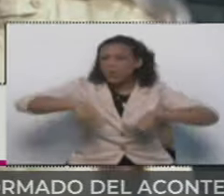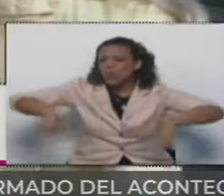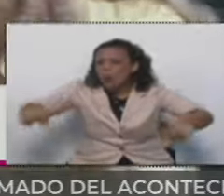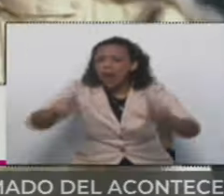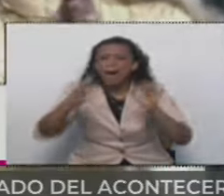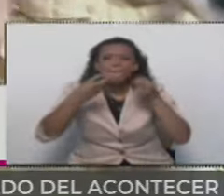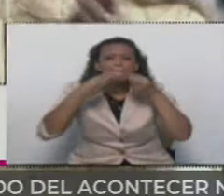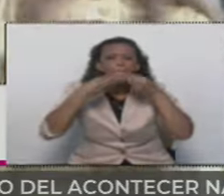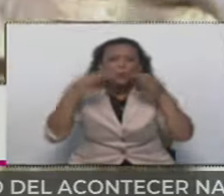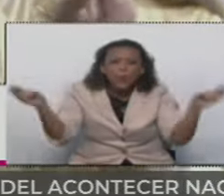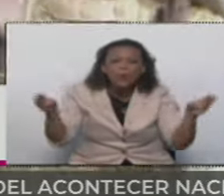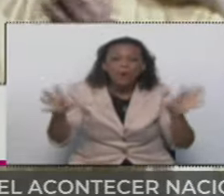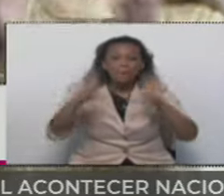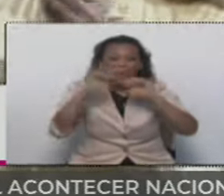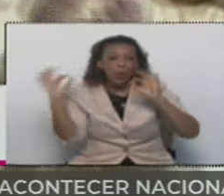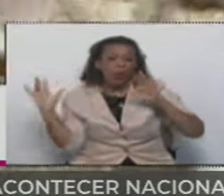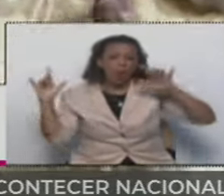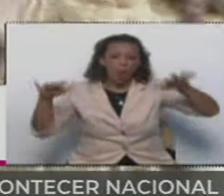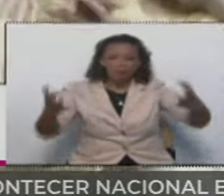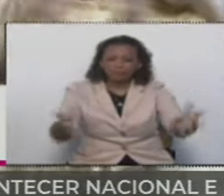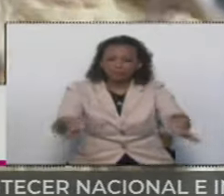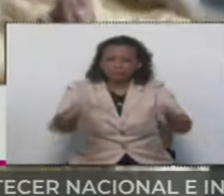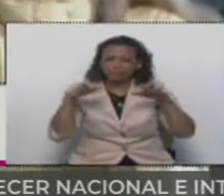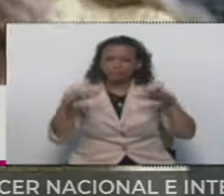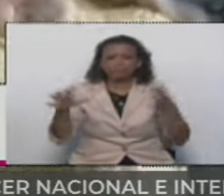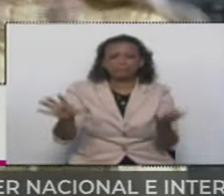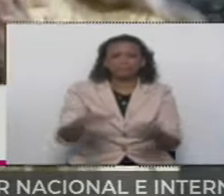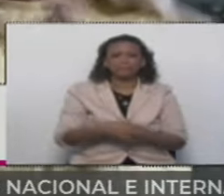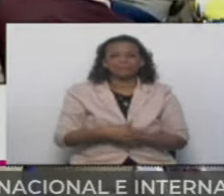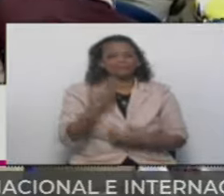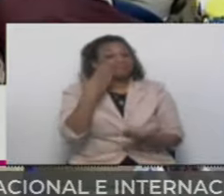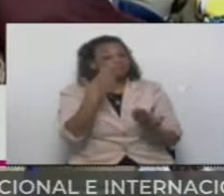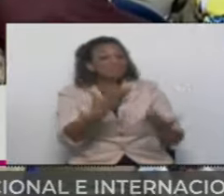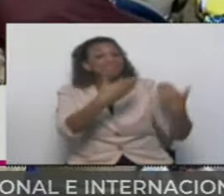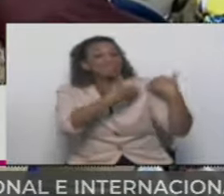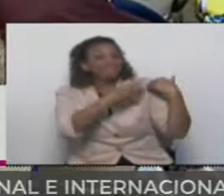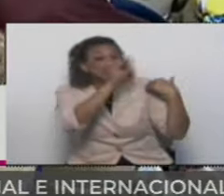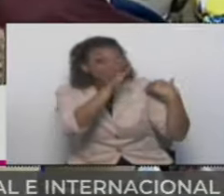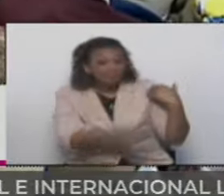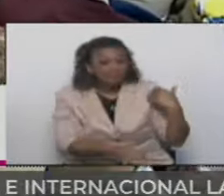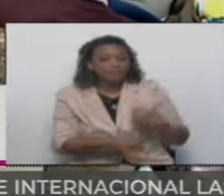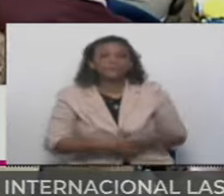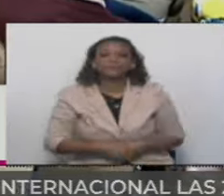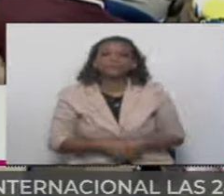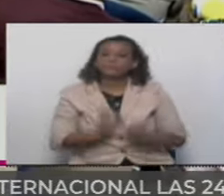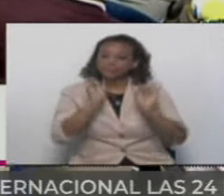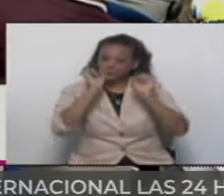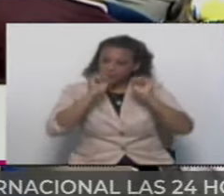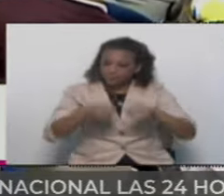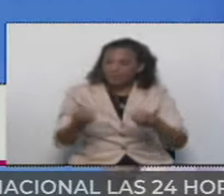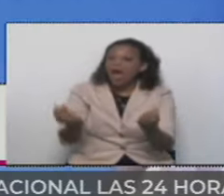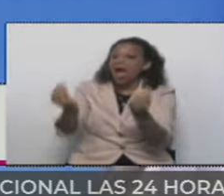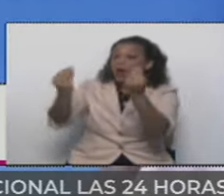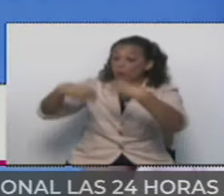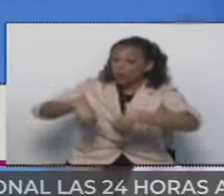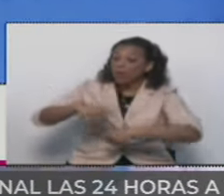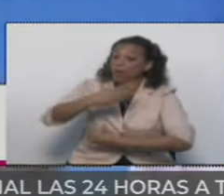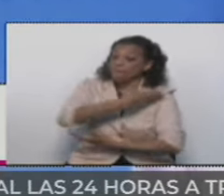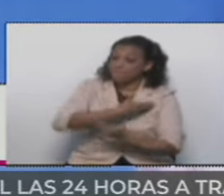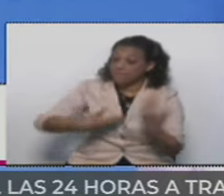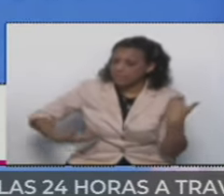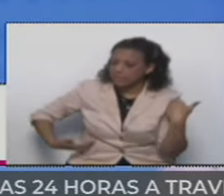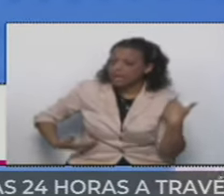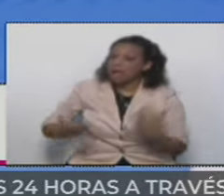sitios públicos para que se llene de nuestra música. Ernesto Villegas. Ya hemos acordado, señor presidente, adelantándonos